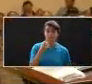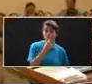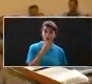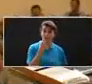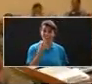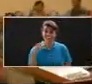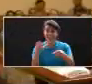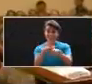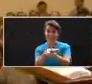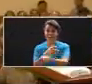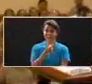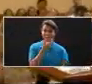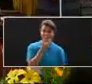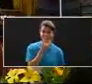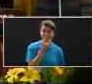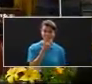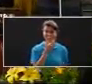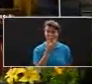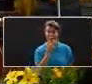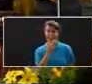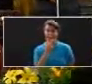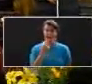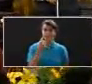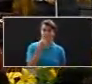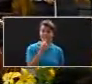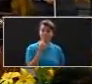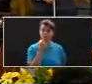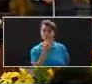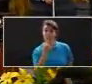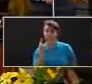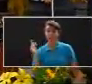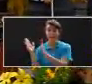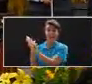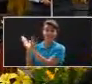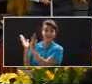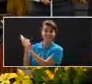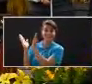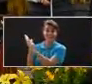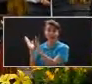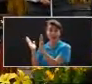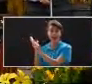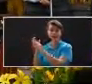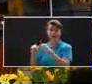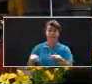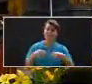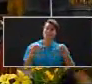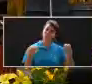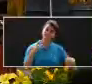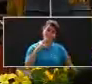que sueñan. Y mi boca llenará de risa y mi lengua de alabanza.